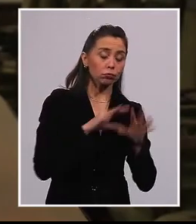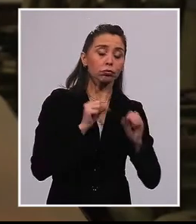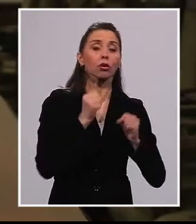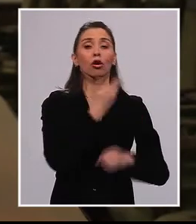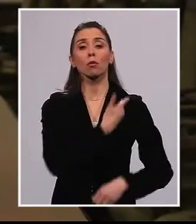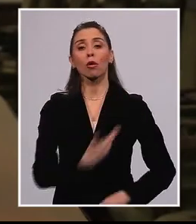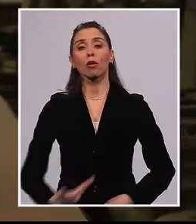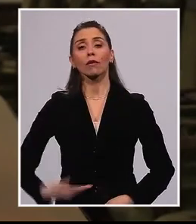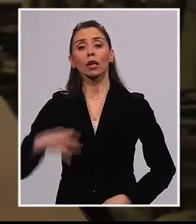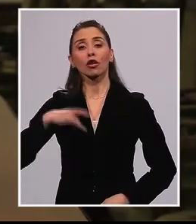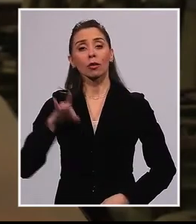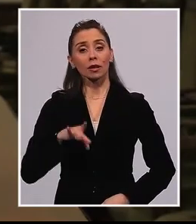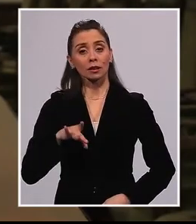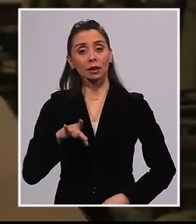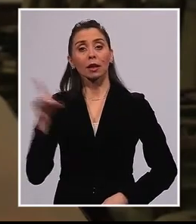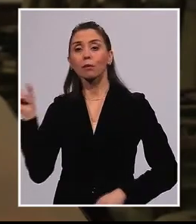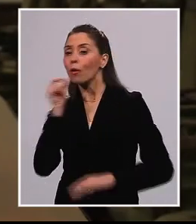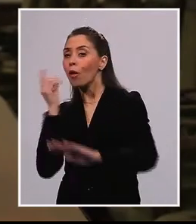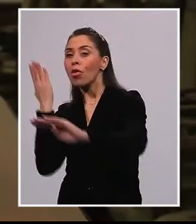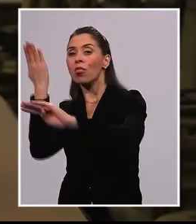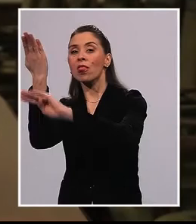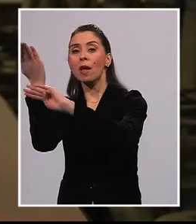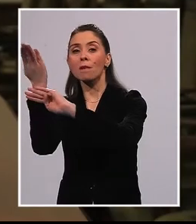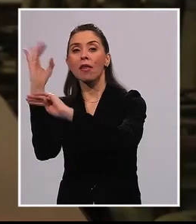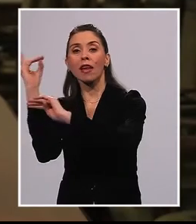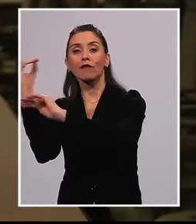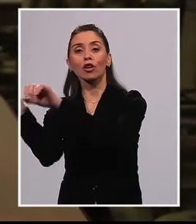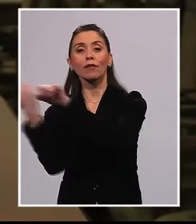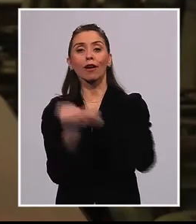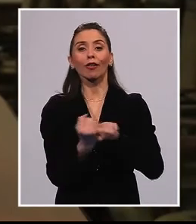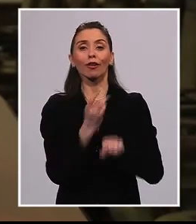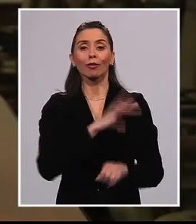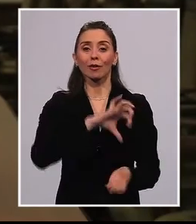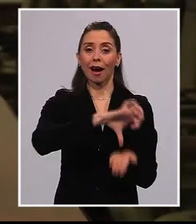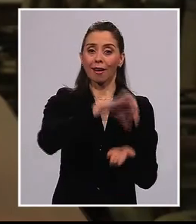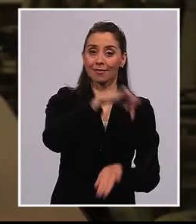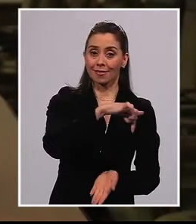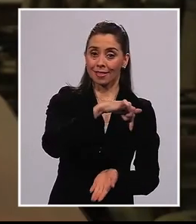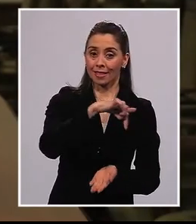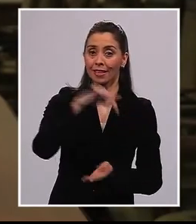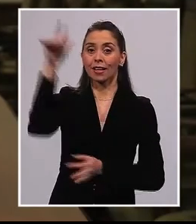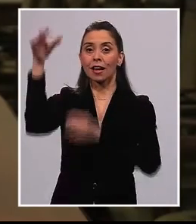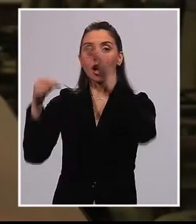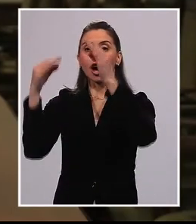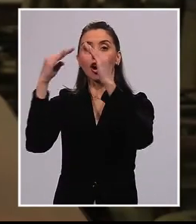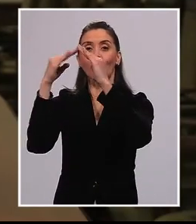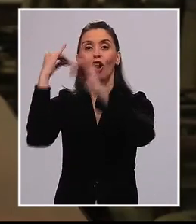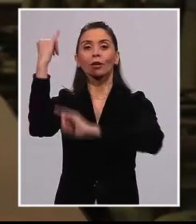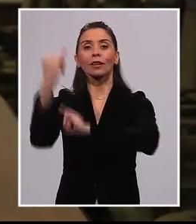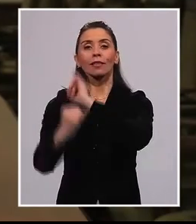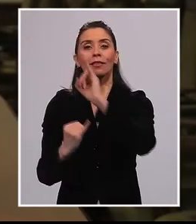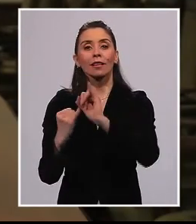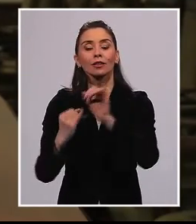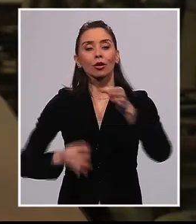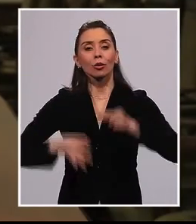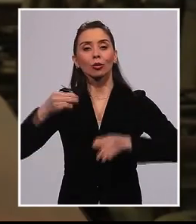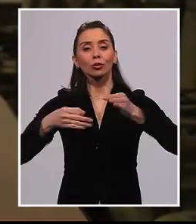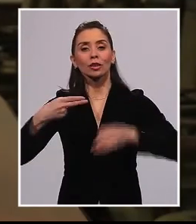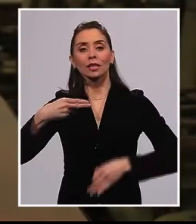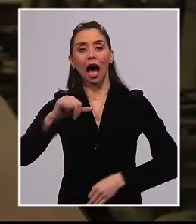gobierno de chile frente a la demanda que presentó bolivia contra nuestro país en la corte internacional de justicia de la haya